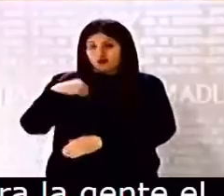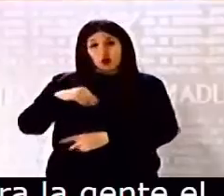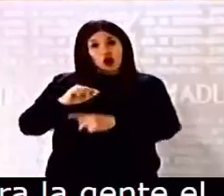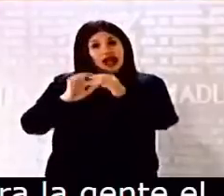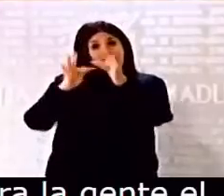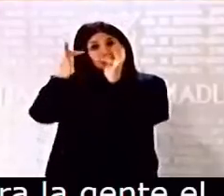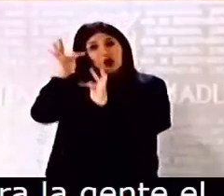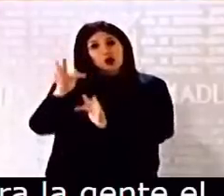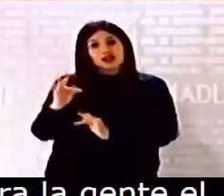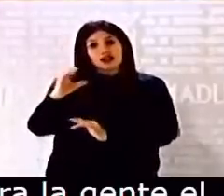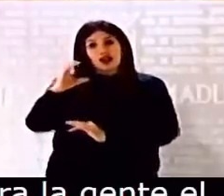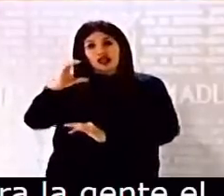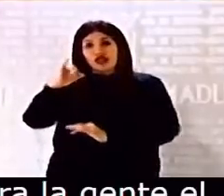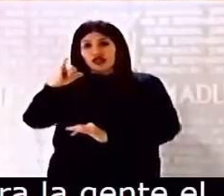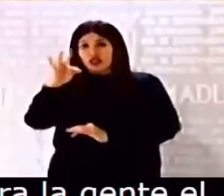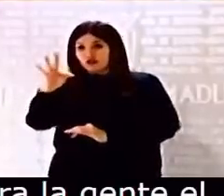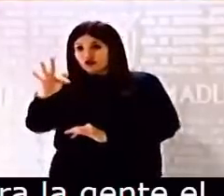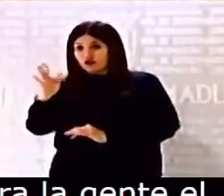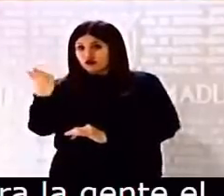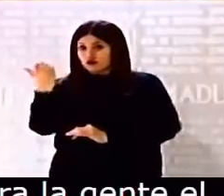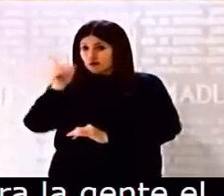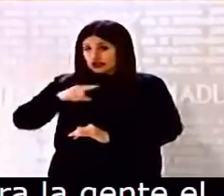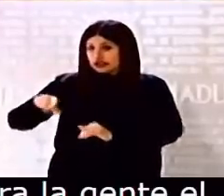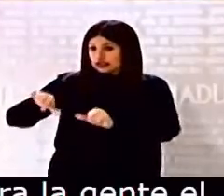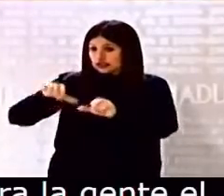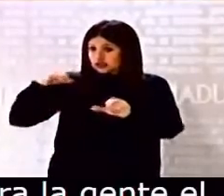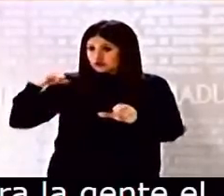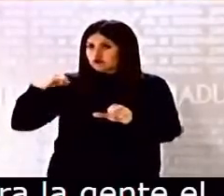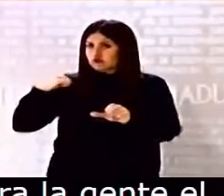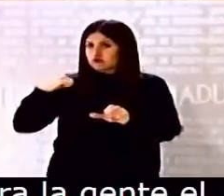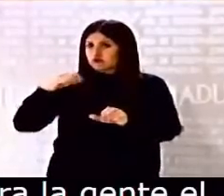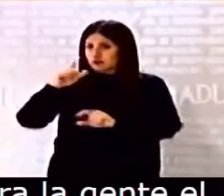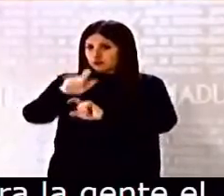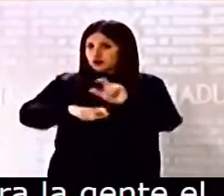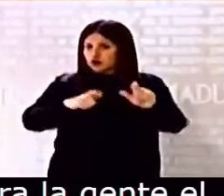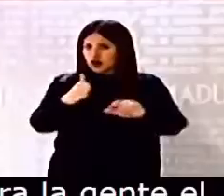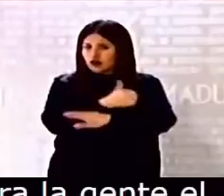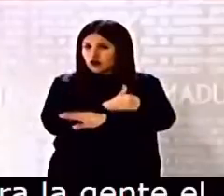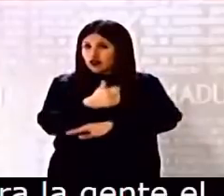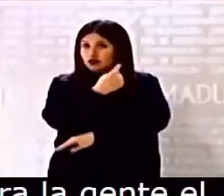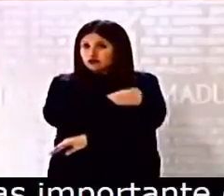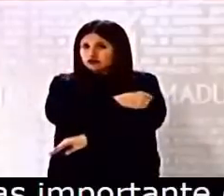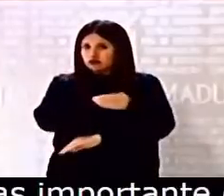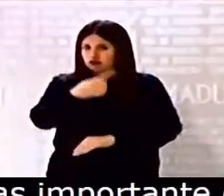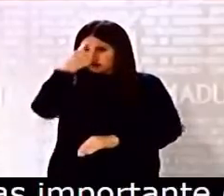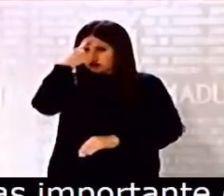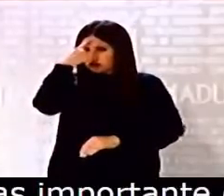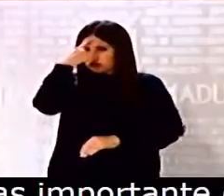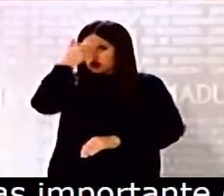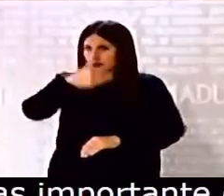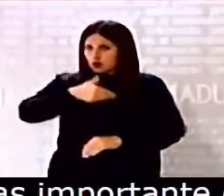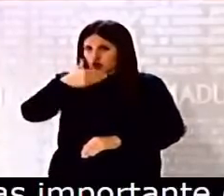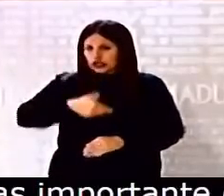meses, es más importante de lo que creemos. Es más importante de lo que creemos.